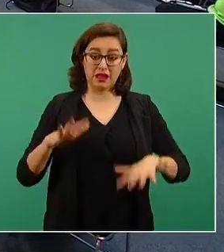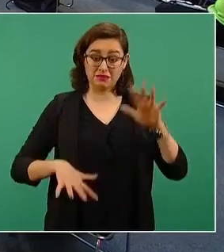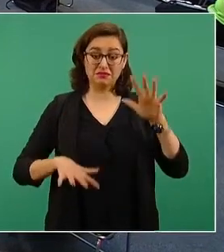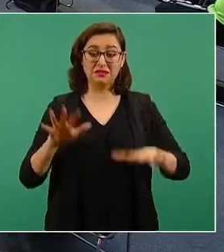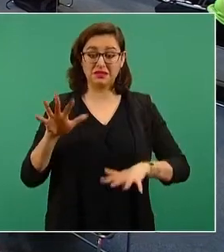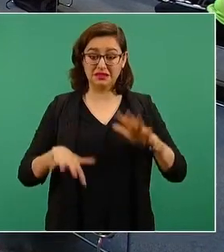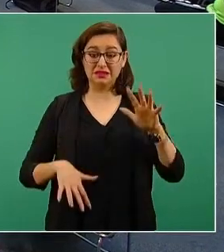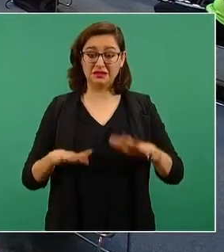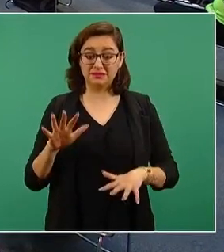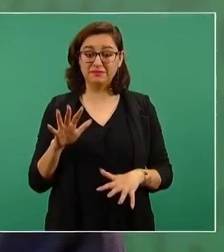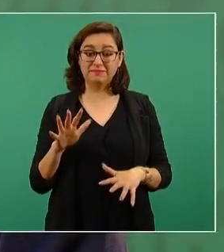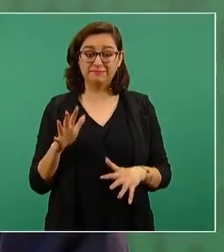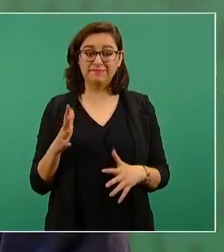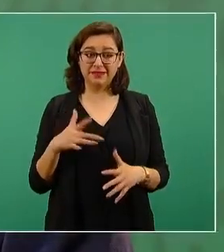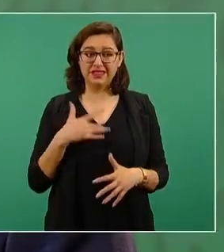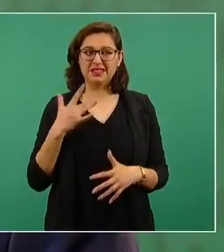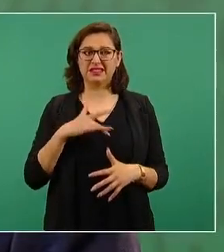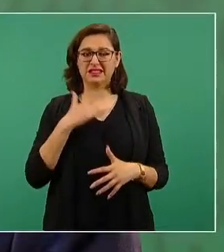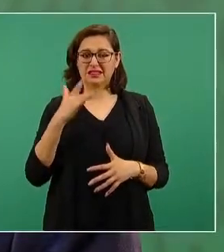excesivo